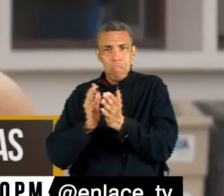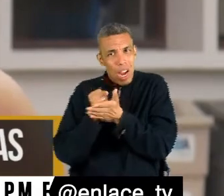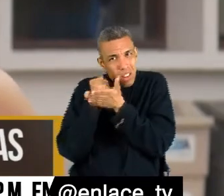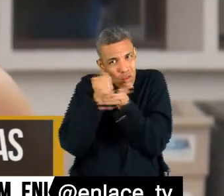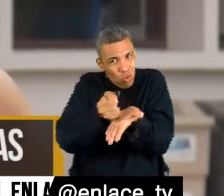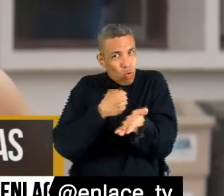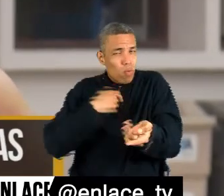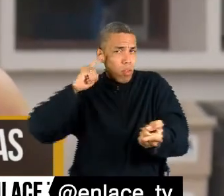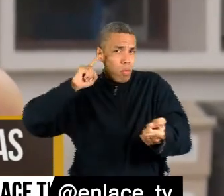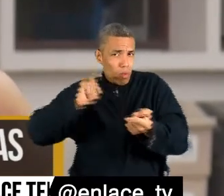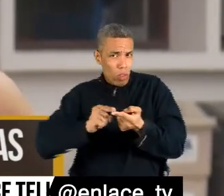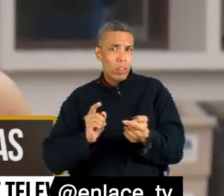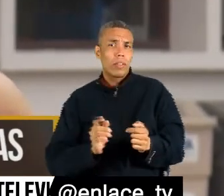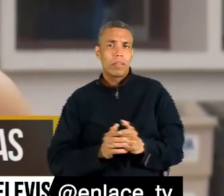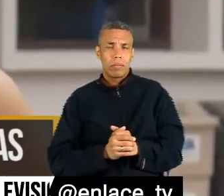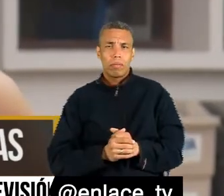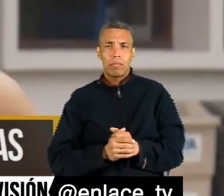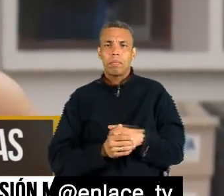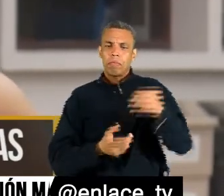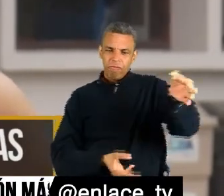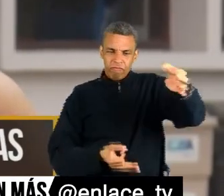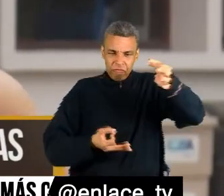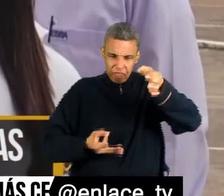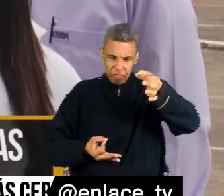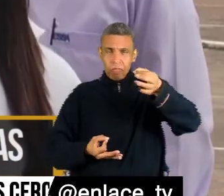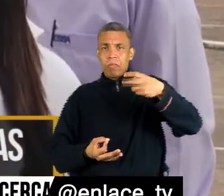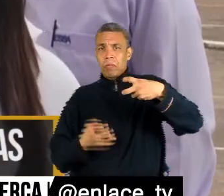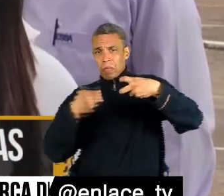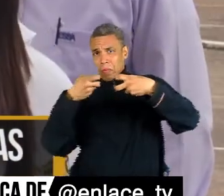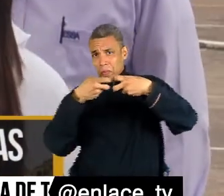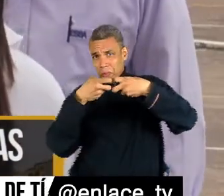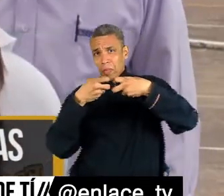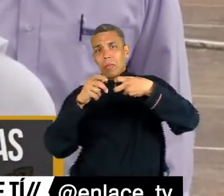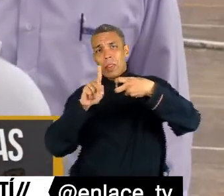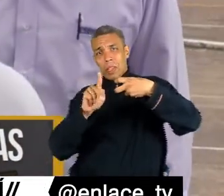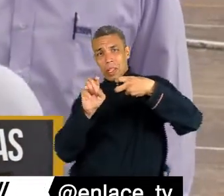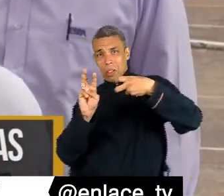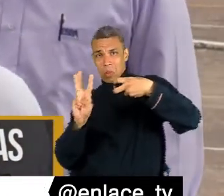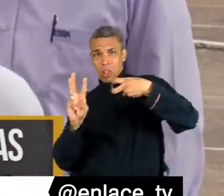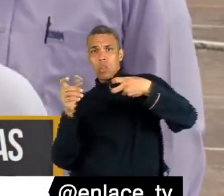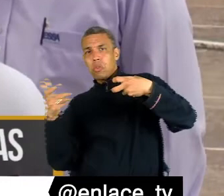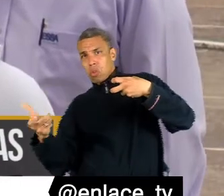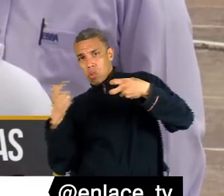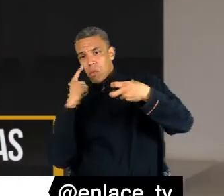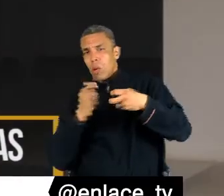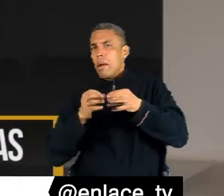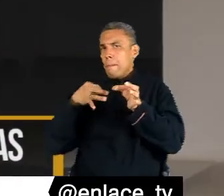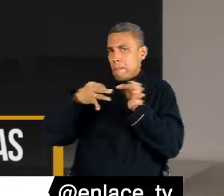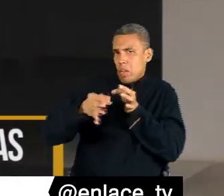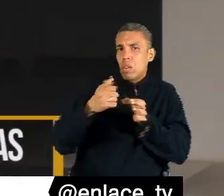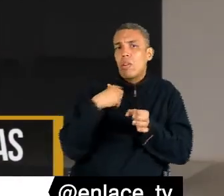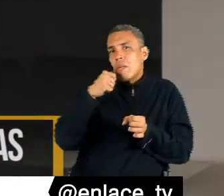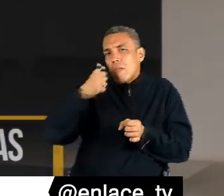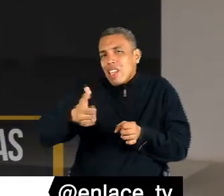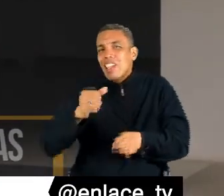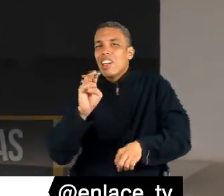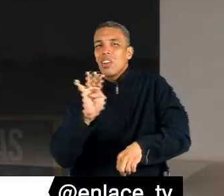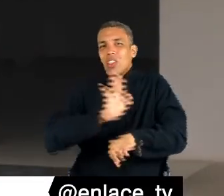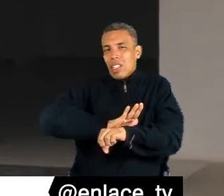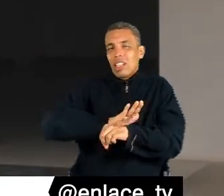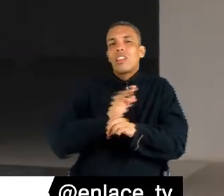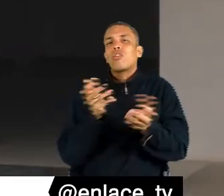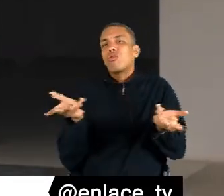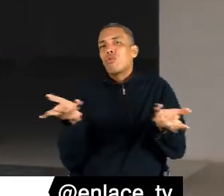cómo esa calcula la tarifa y cómo es su aplicación. La jornada se desarrollará a las 4 de la tarde en el auditorio del Centro Comercial